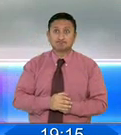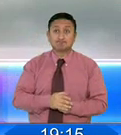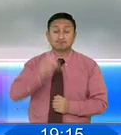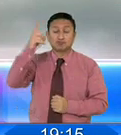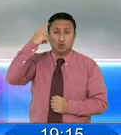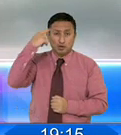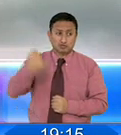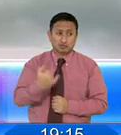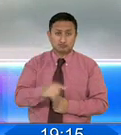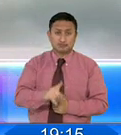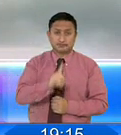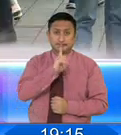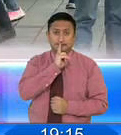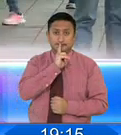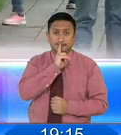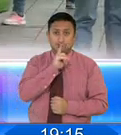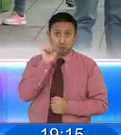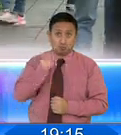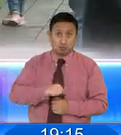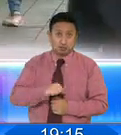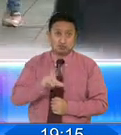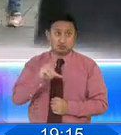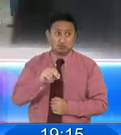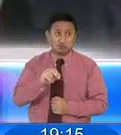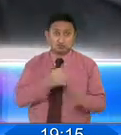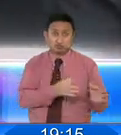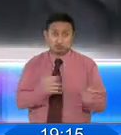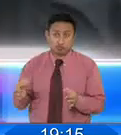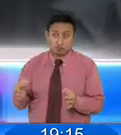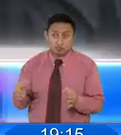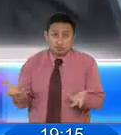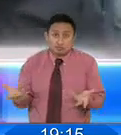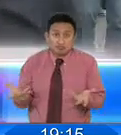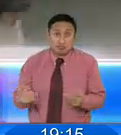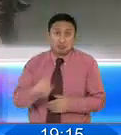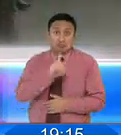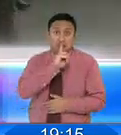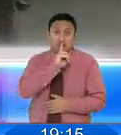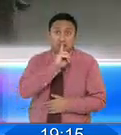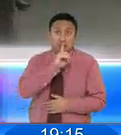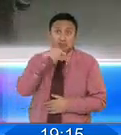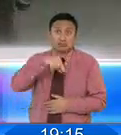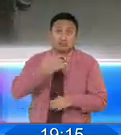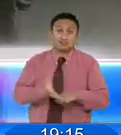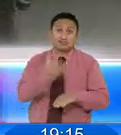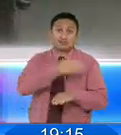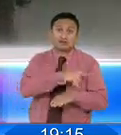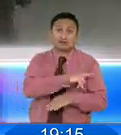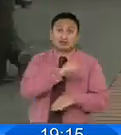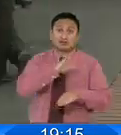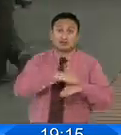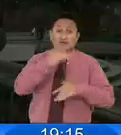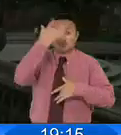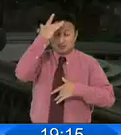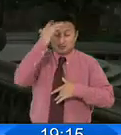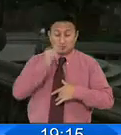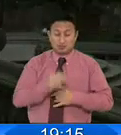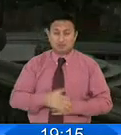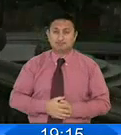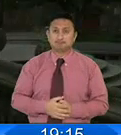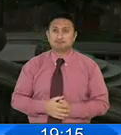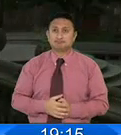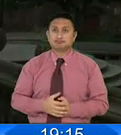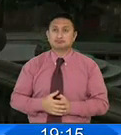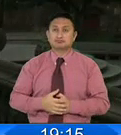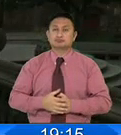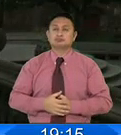pronunciado respecto a si es posible o no la extensión de estas medidas solidarias que fueron adoptadas debido a la pandemia. Informó